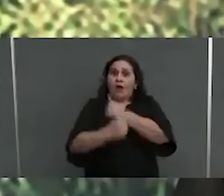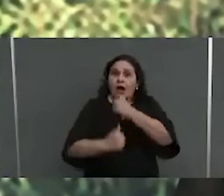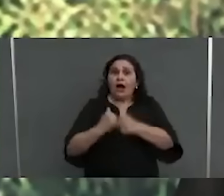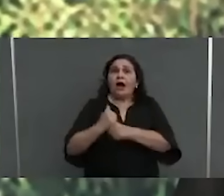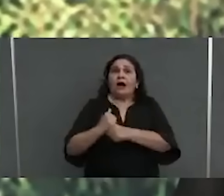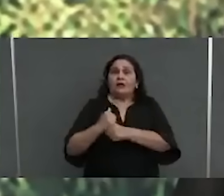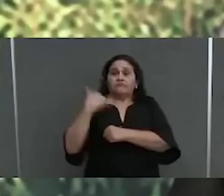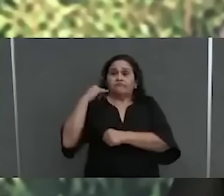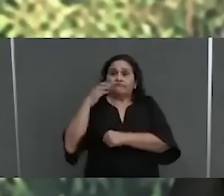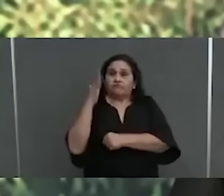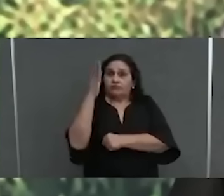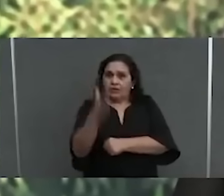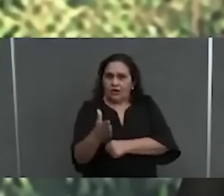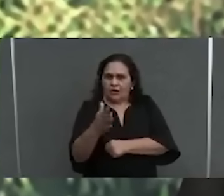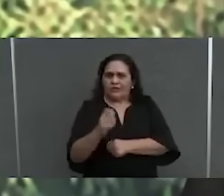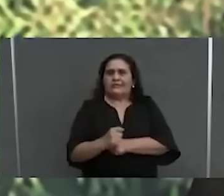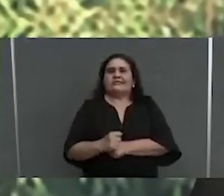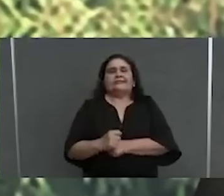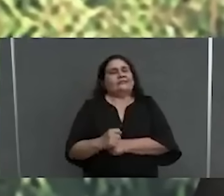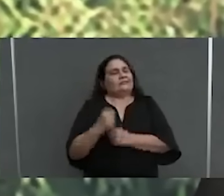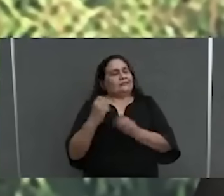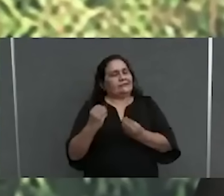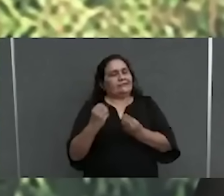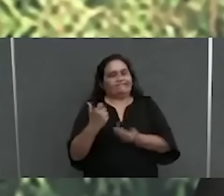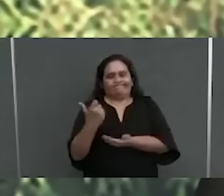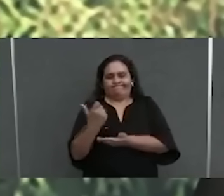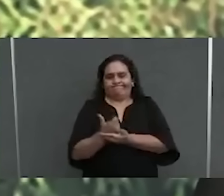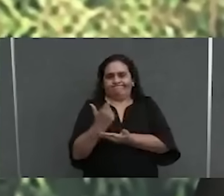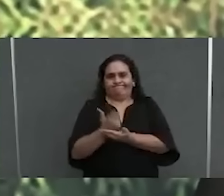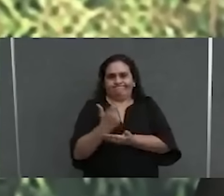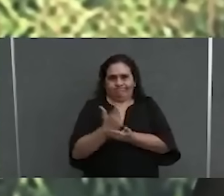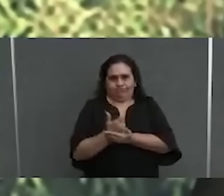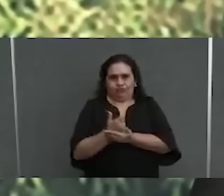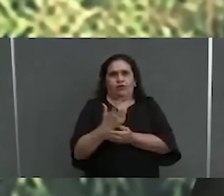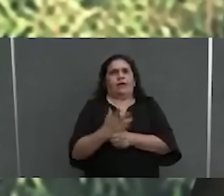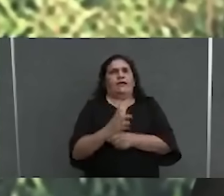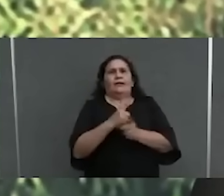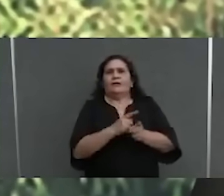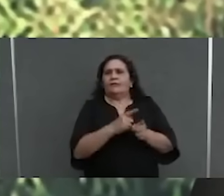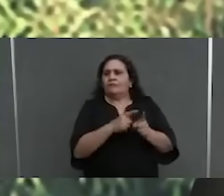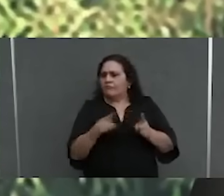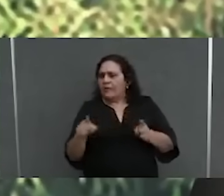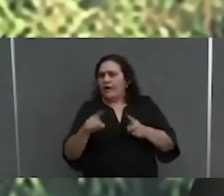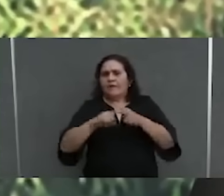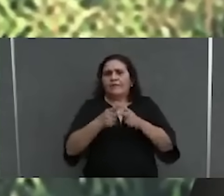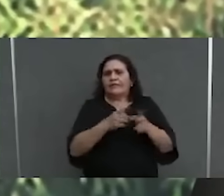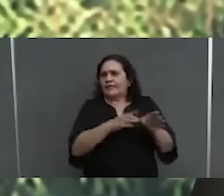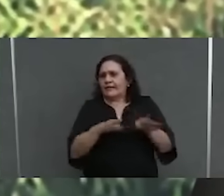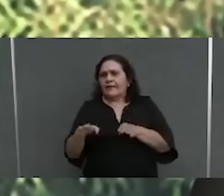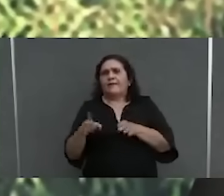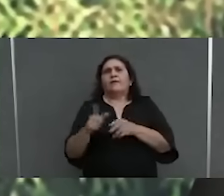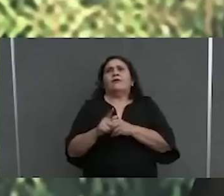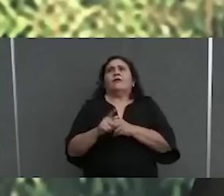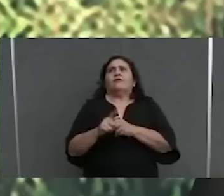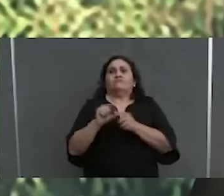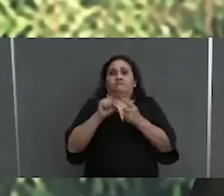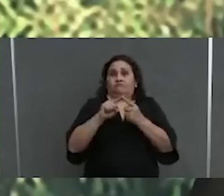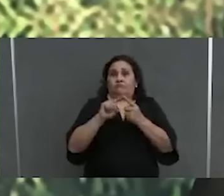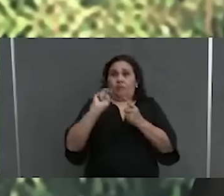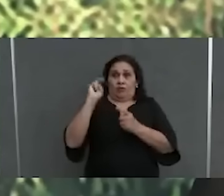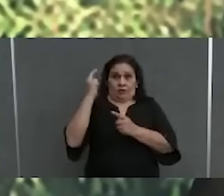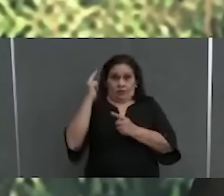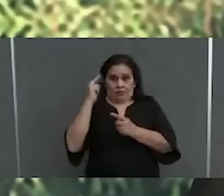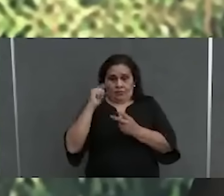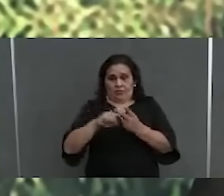millones de dólares y las plantas se terminan en el mes de agosto y están programadas que empiecen a operar, una en el mes de noviembre y la